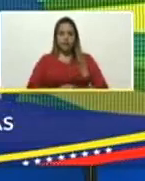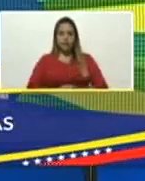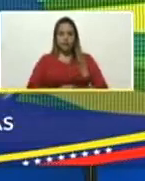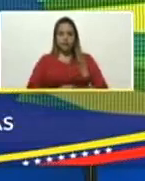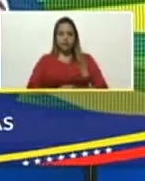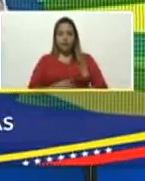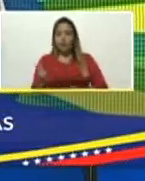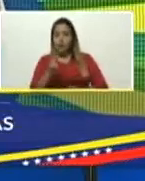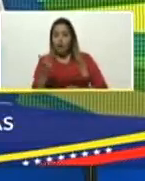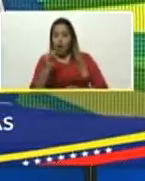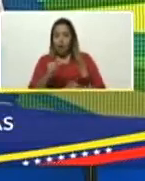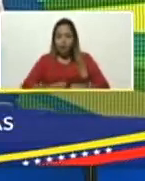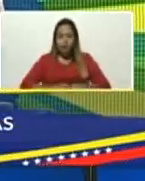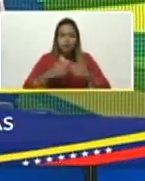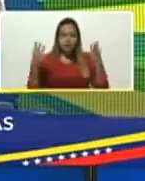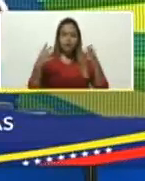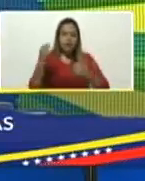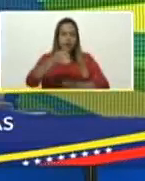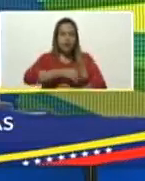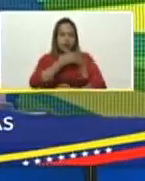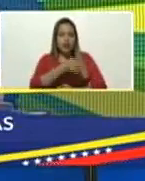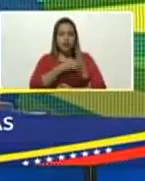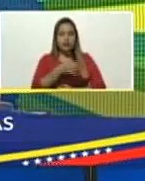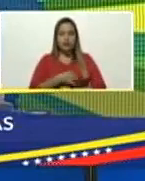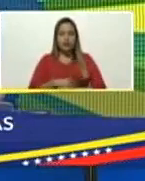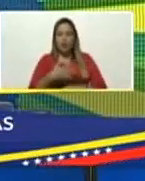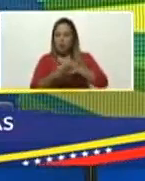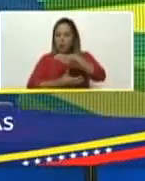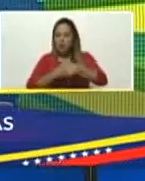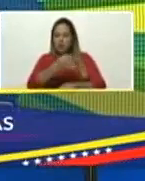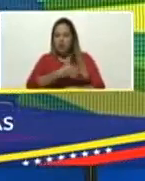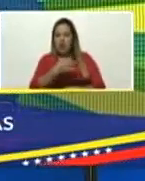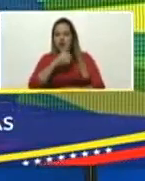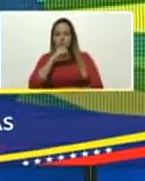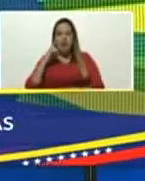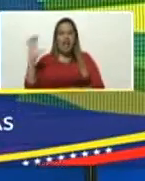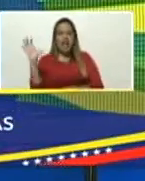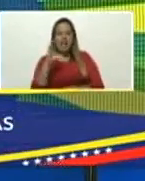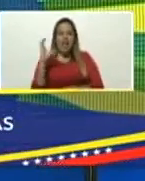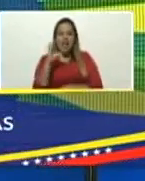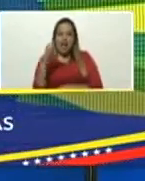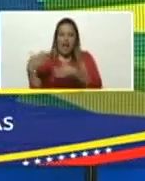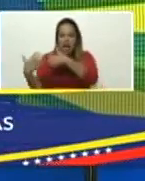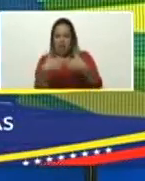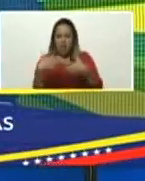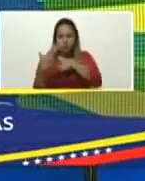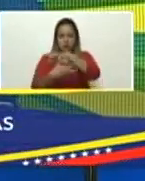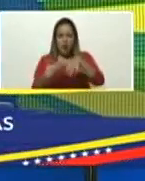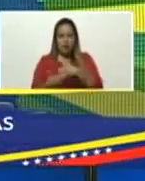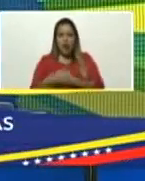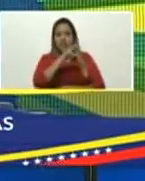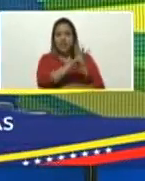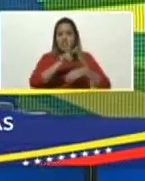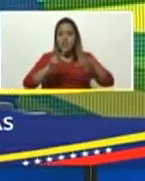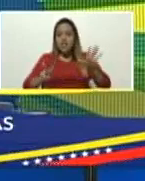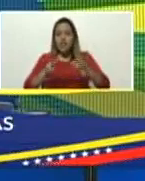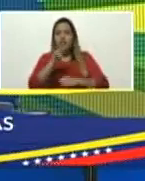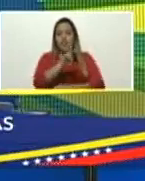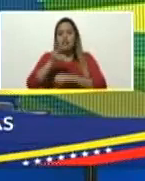Venezuela vivió una explosión social, conocida como el Caracazo, aquel 27, 28 de febrero del año